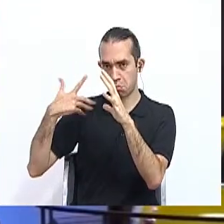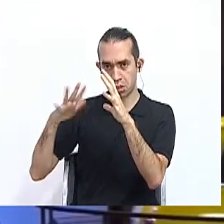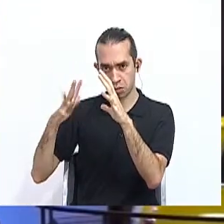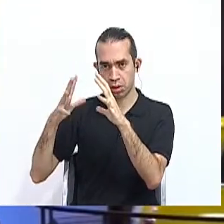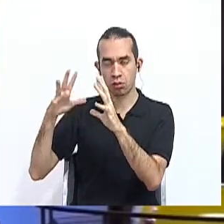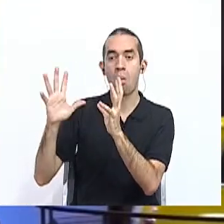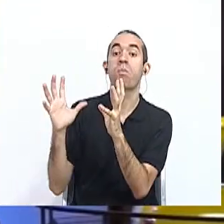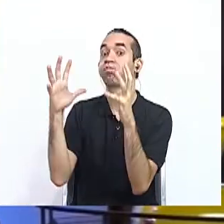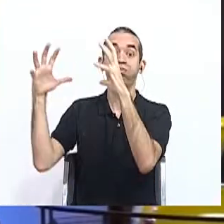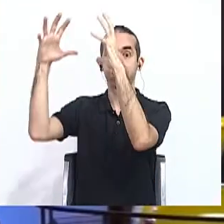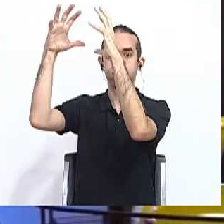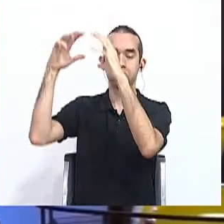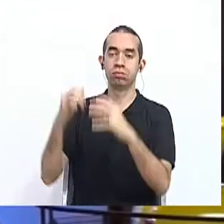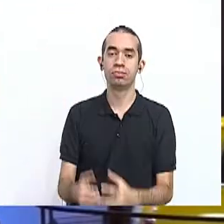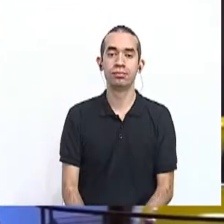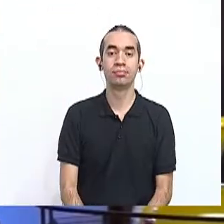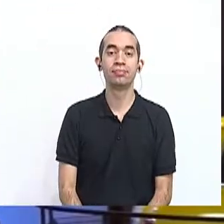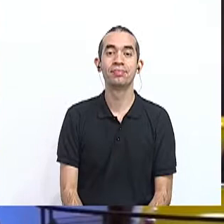asciende.